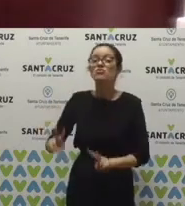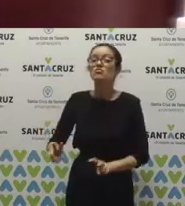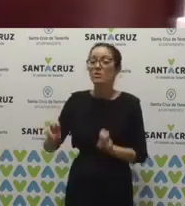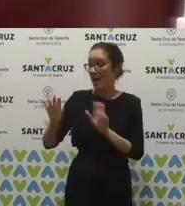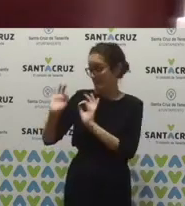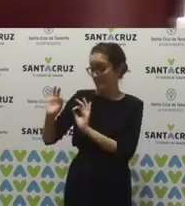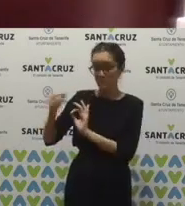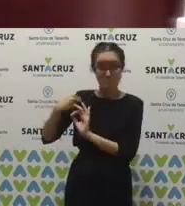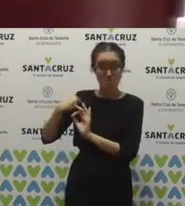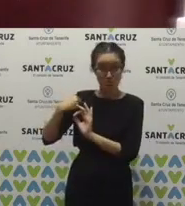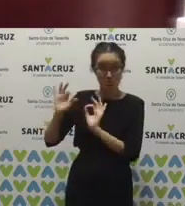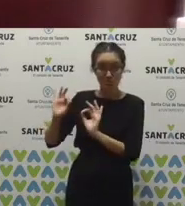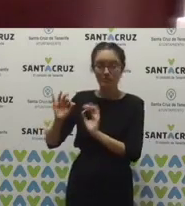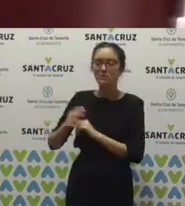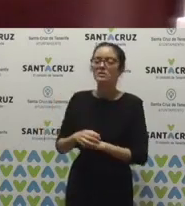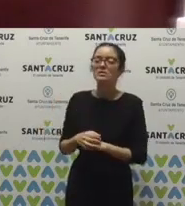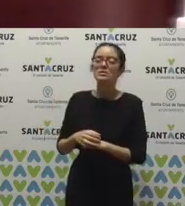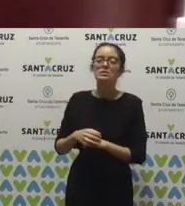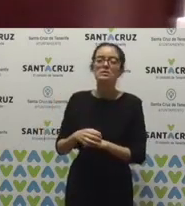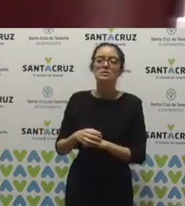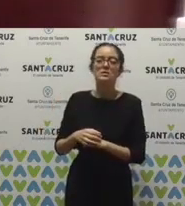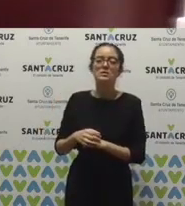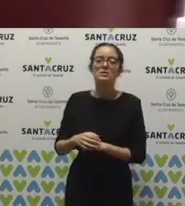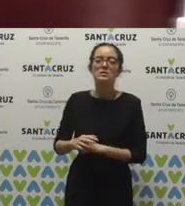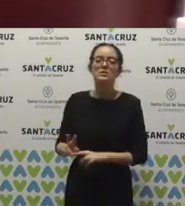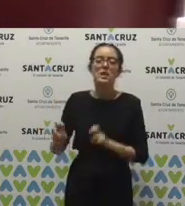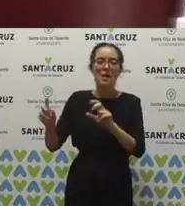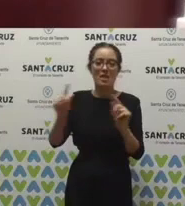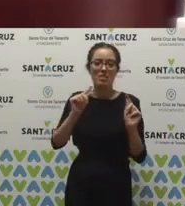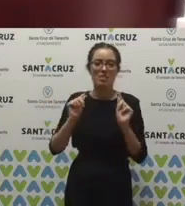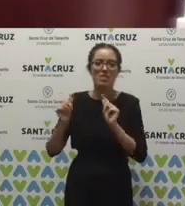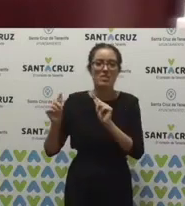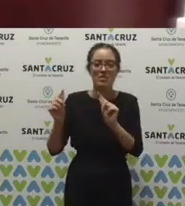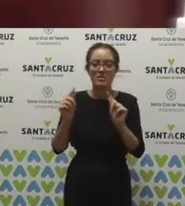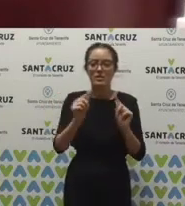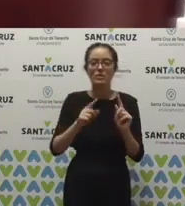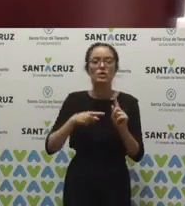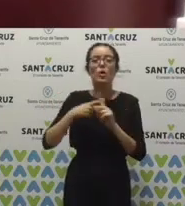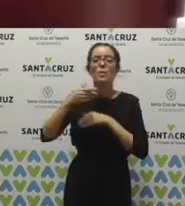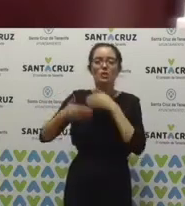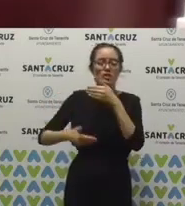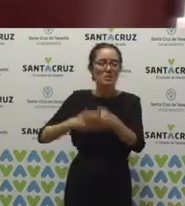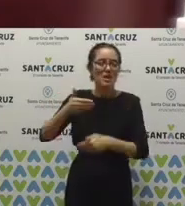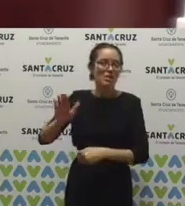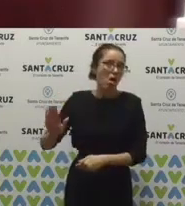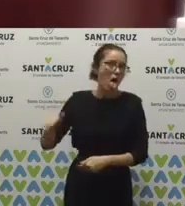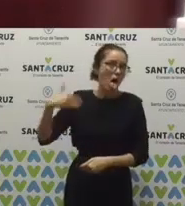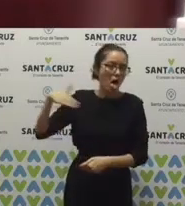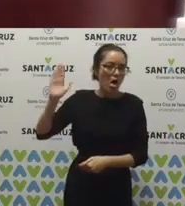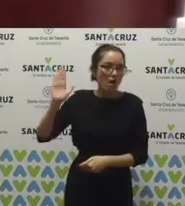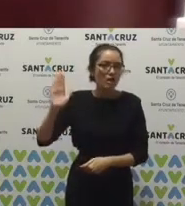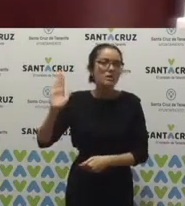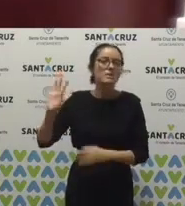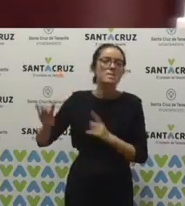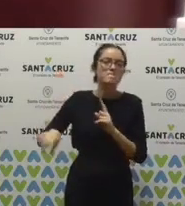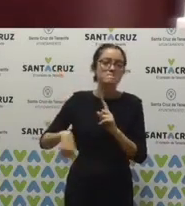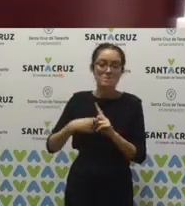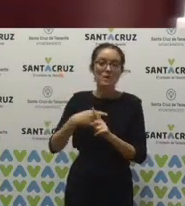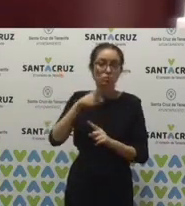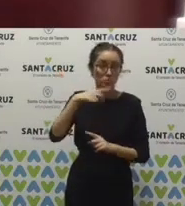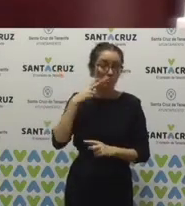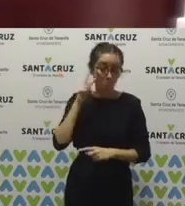en el debate intentando saltarse el procedimiento que hay más usted ha reconocido